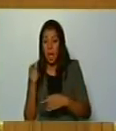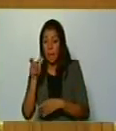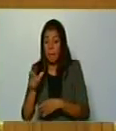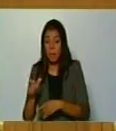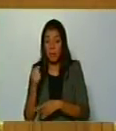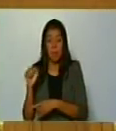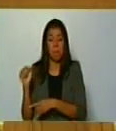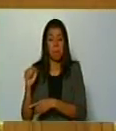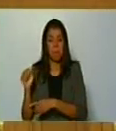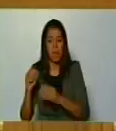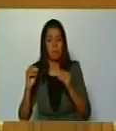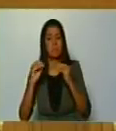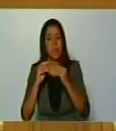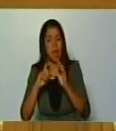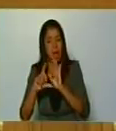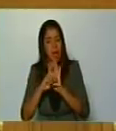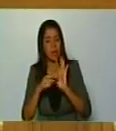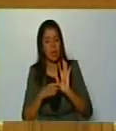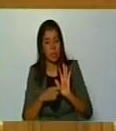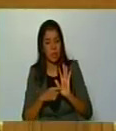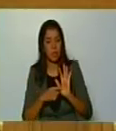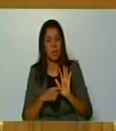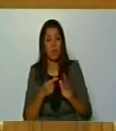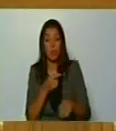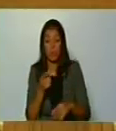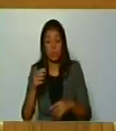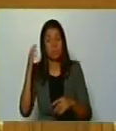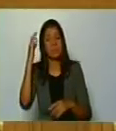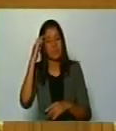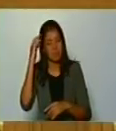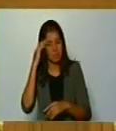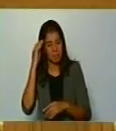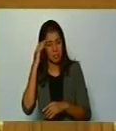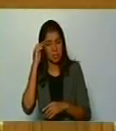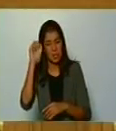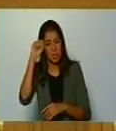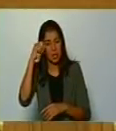aquí enumerando y que está muy fresca en la memoria de todos los venezolanos.